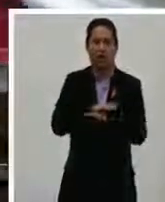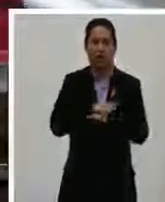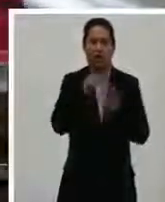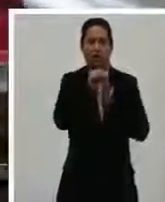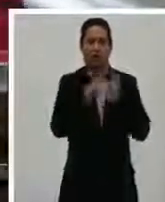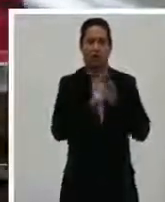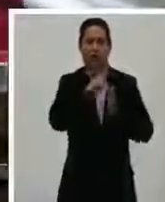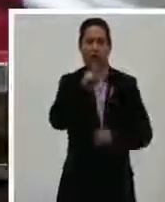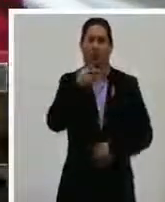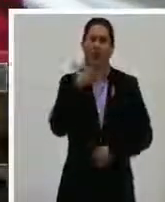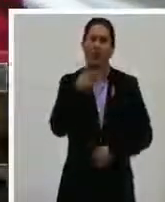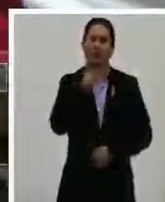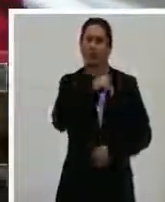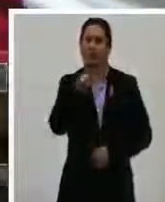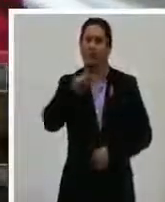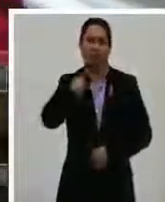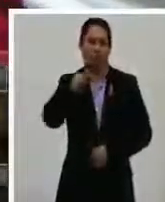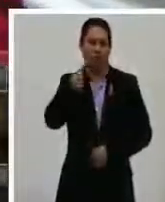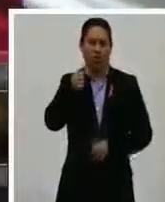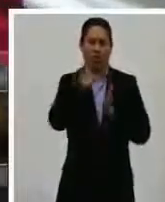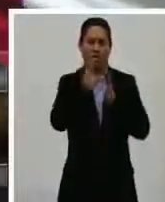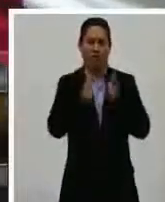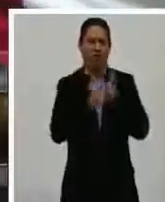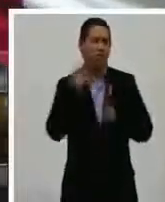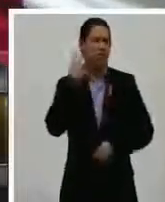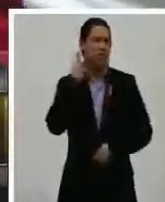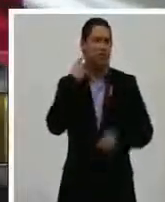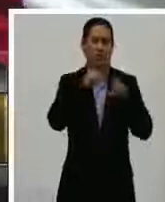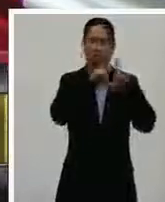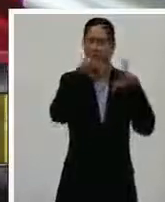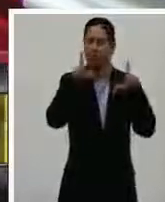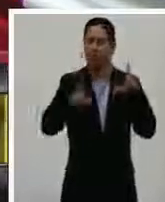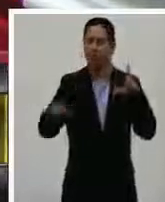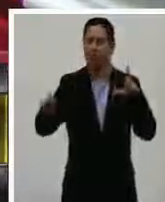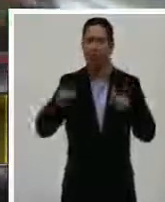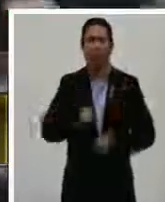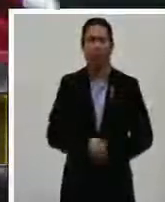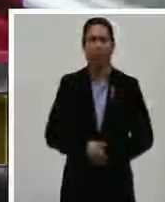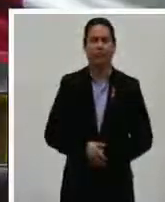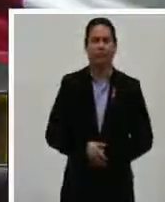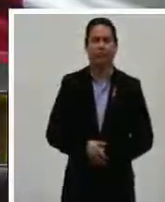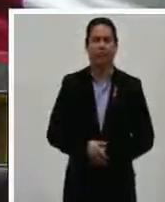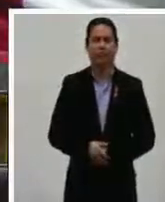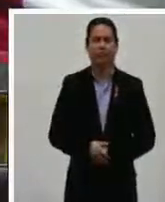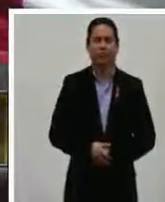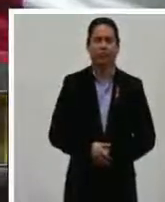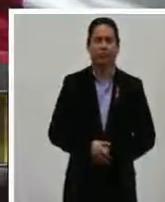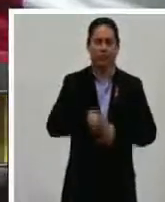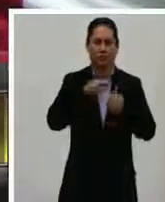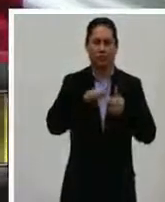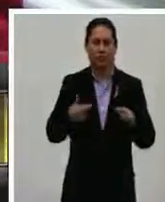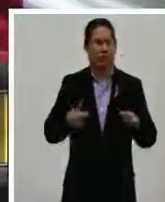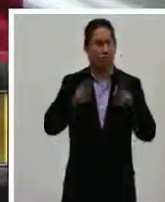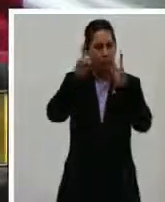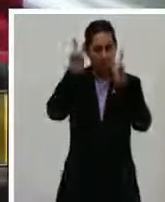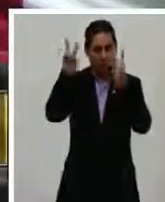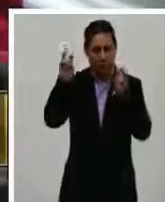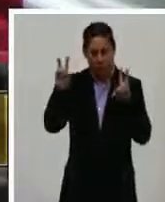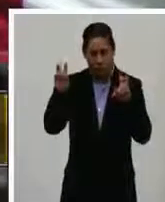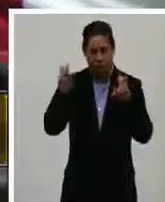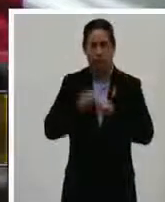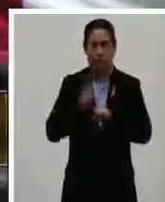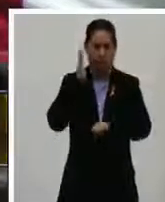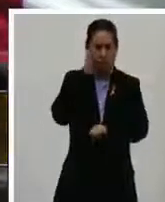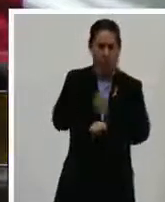108 y 111 de la constitución política de los estados unidos mexicanos en materia de fuero